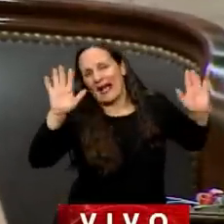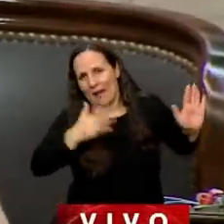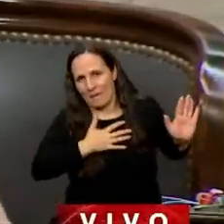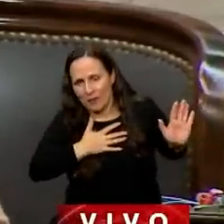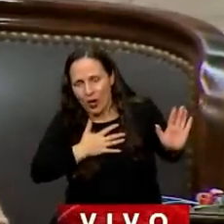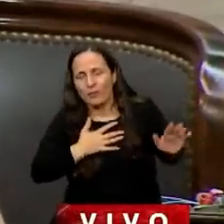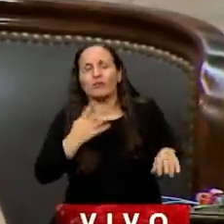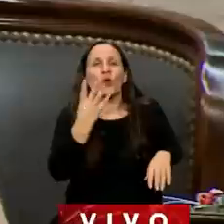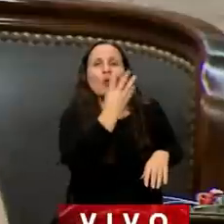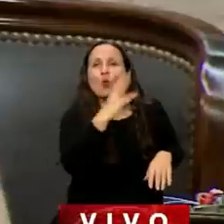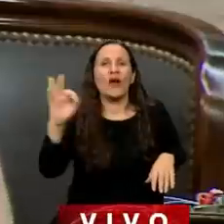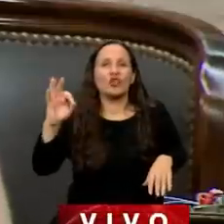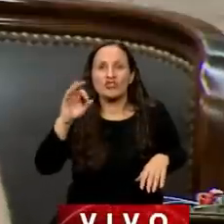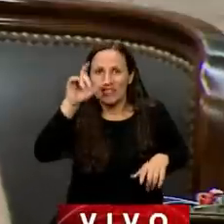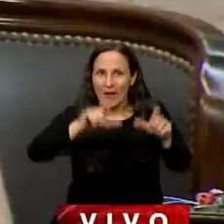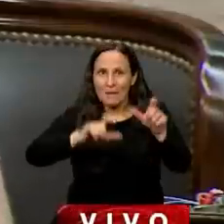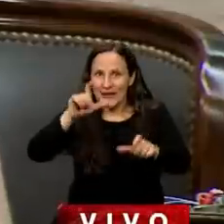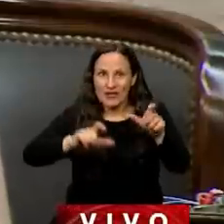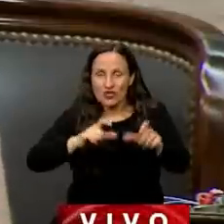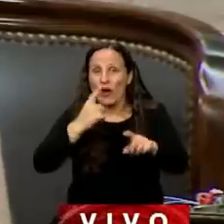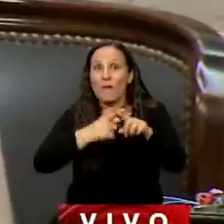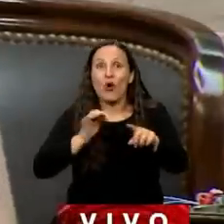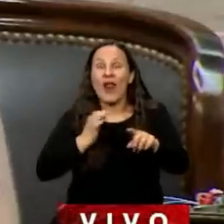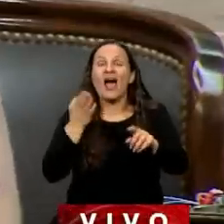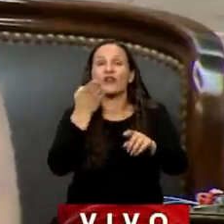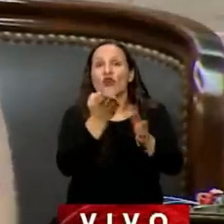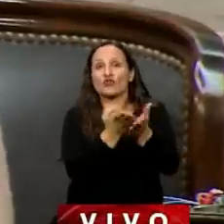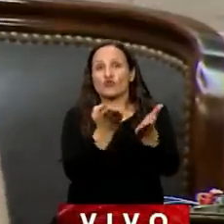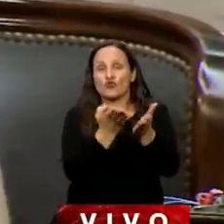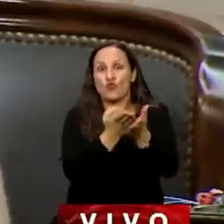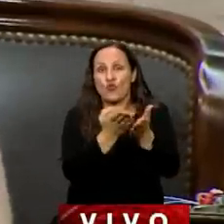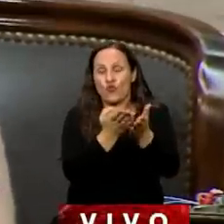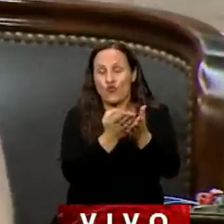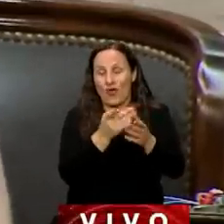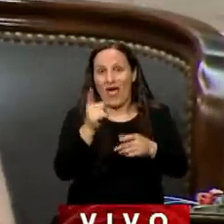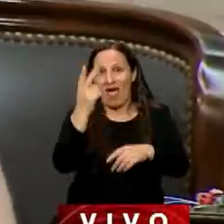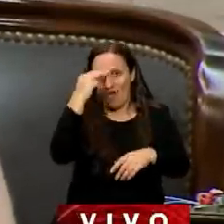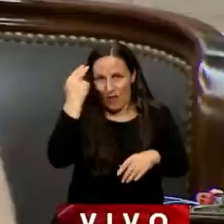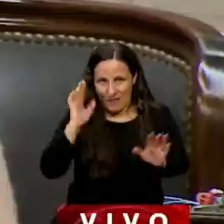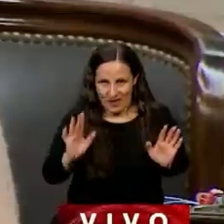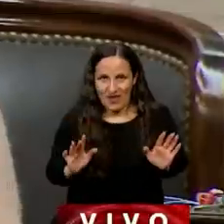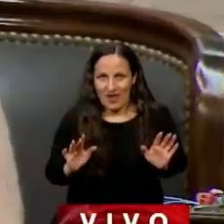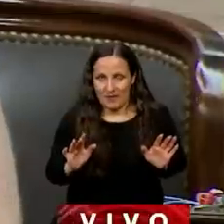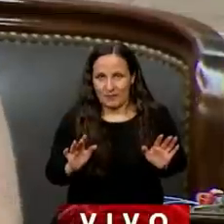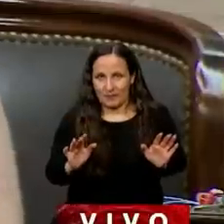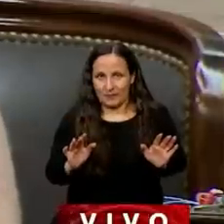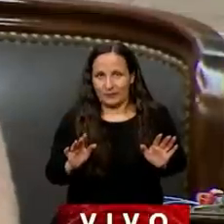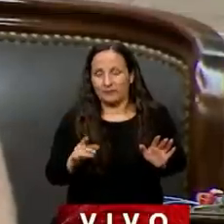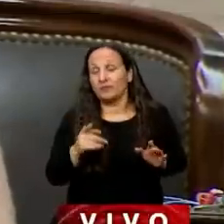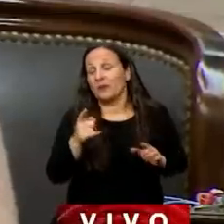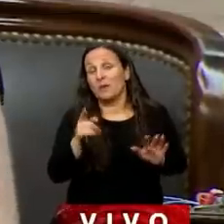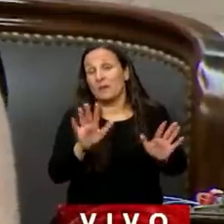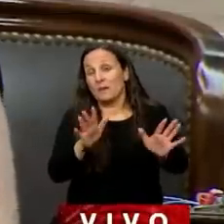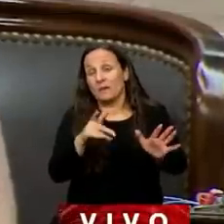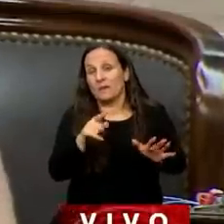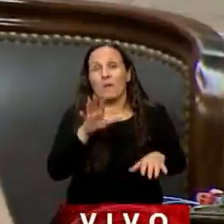solo 400 personas ingresan por año a la carrera de enfermería. Para ponerlo en términos de recursos humanos,